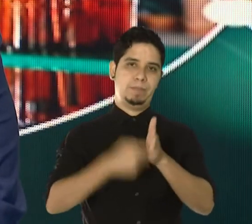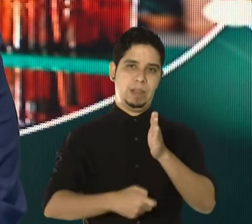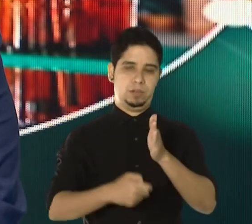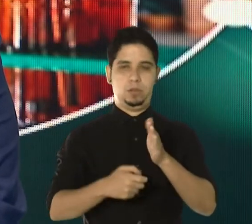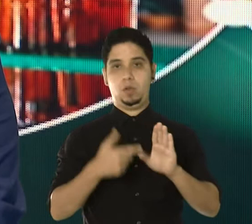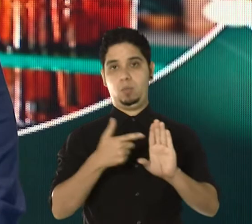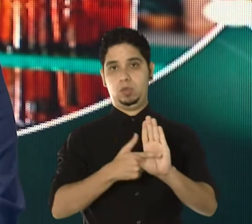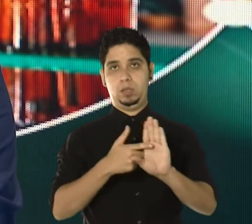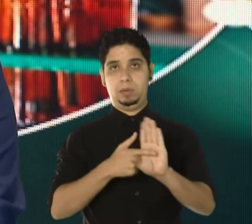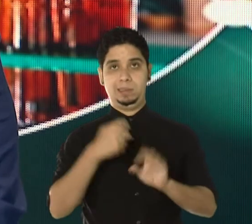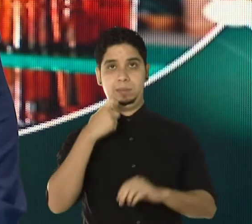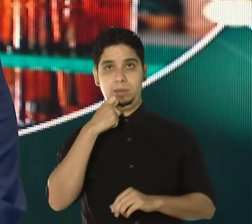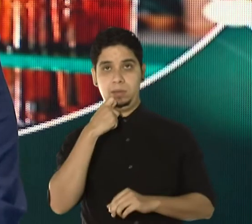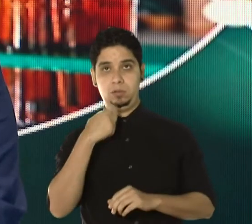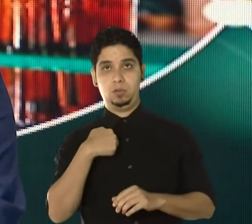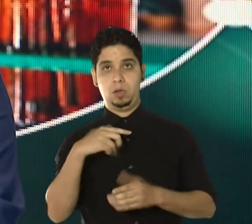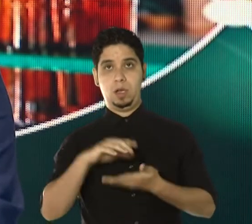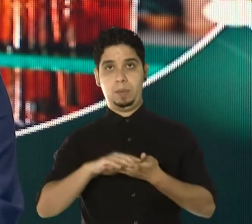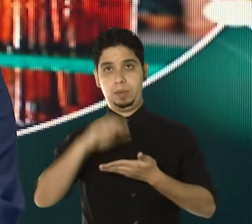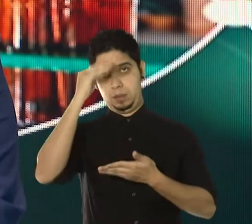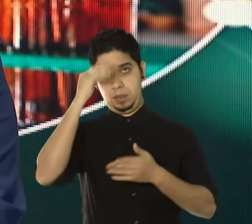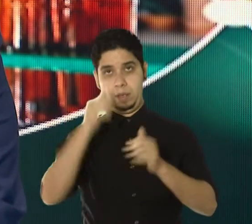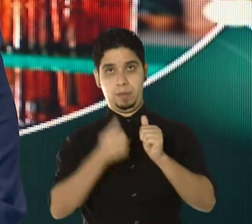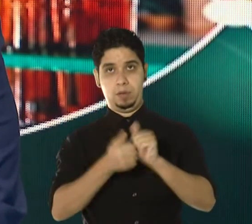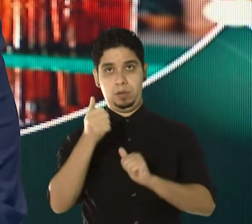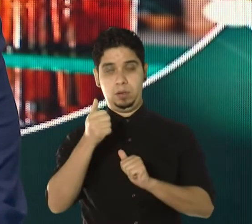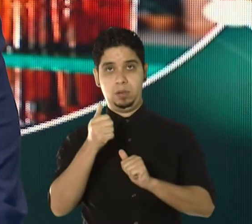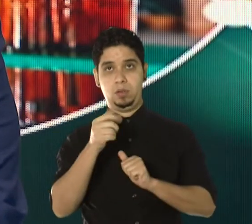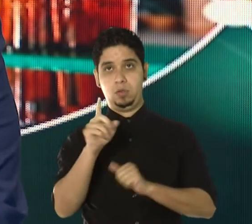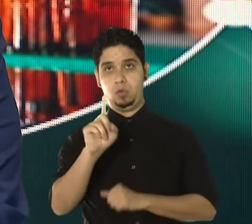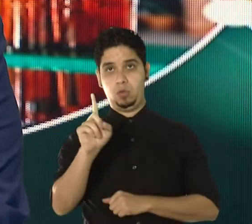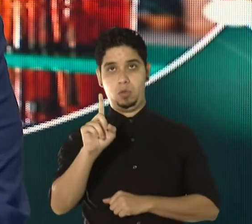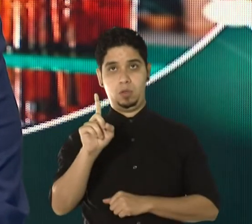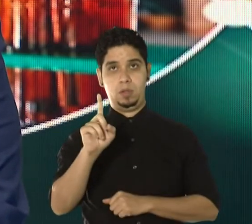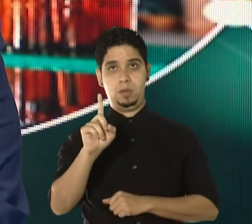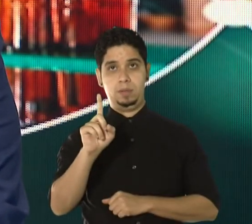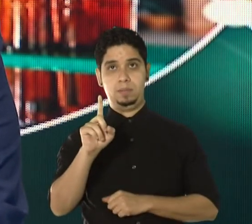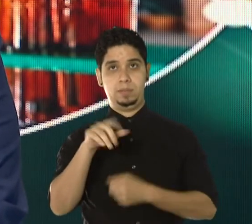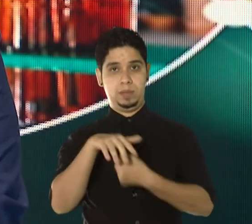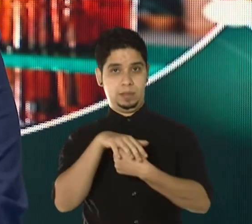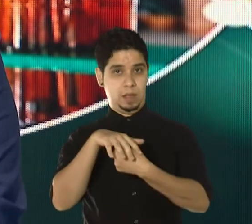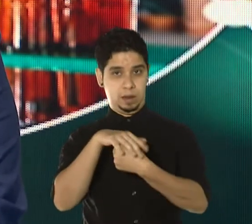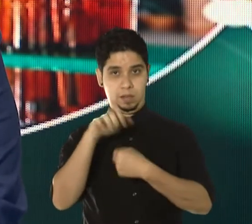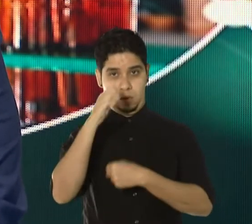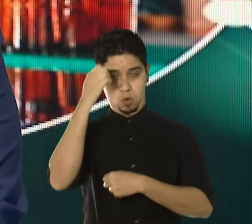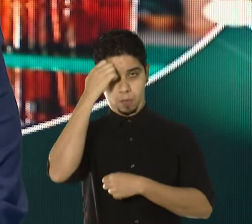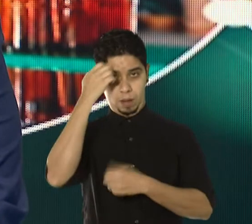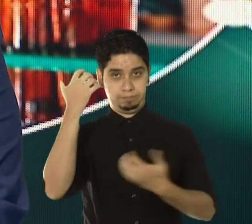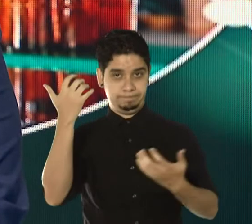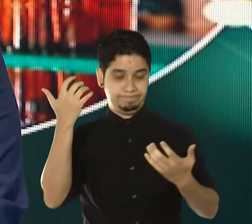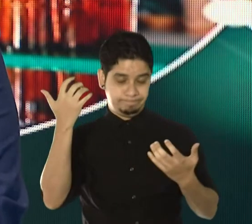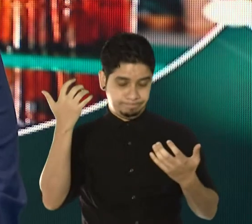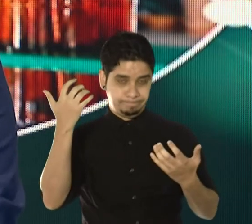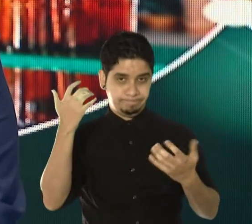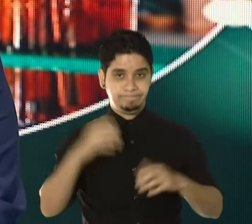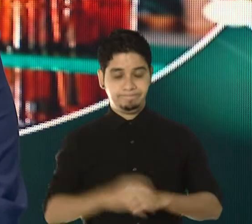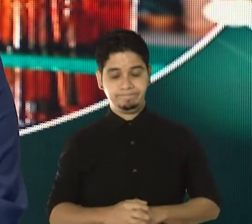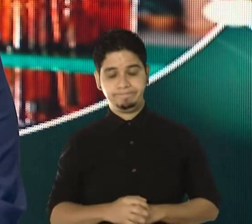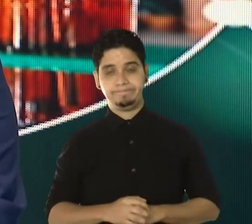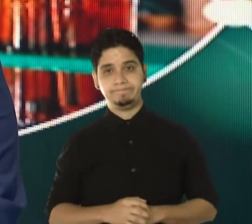aprendí recientemente que la mayoría del combustible en Puerto Rico viene precisamente de esa área europea. Así